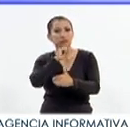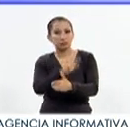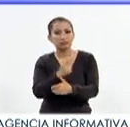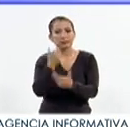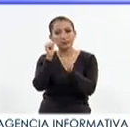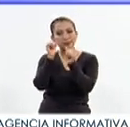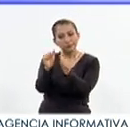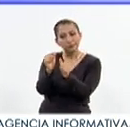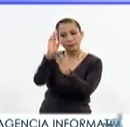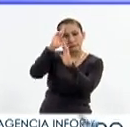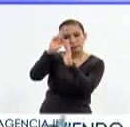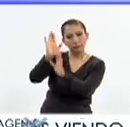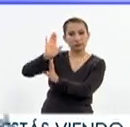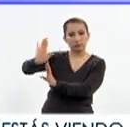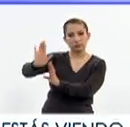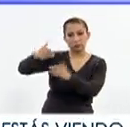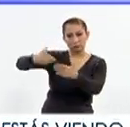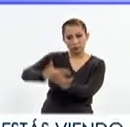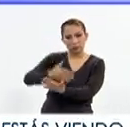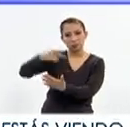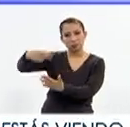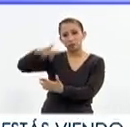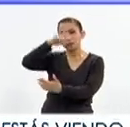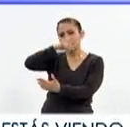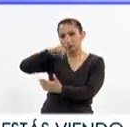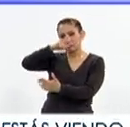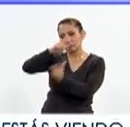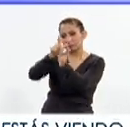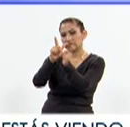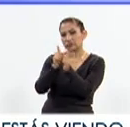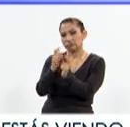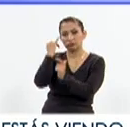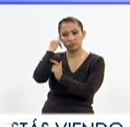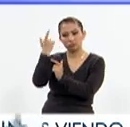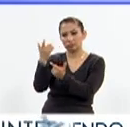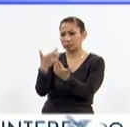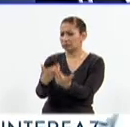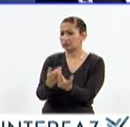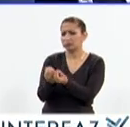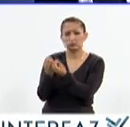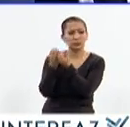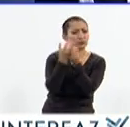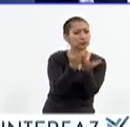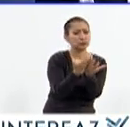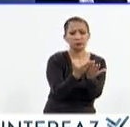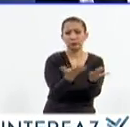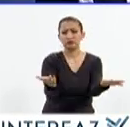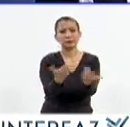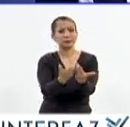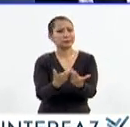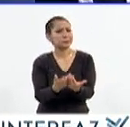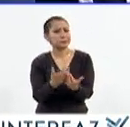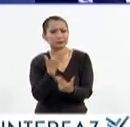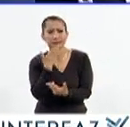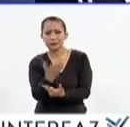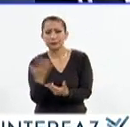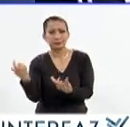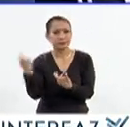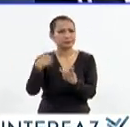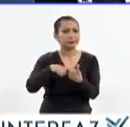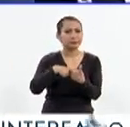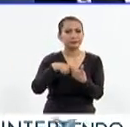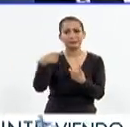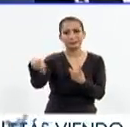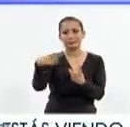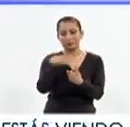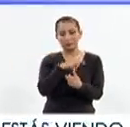se atienda y se respete su origen étnico porque eso da una riqueza impresionante que se suma, por